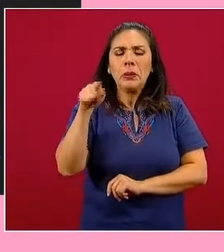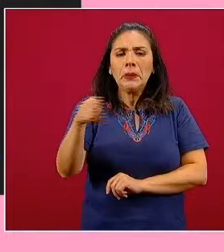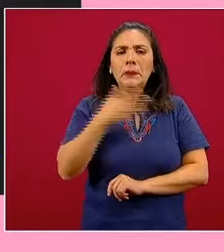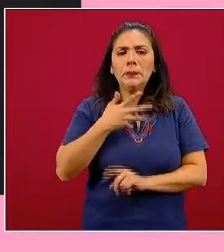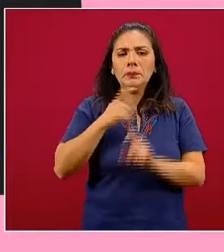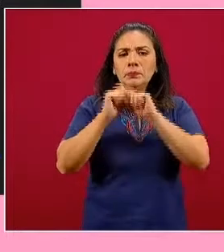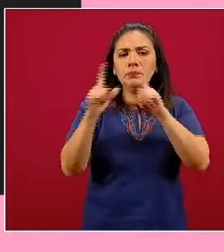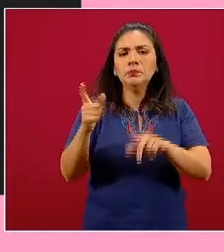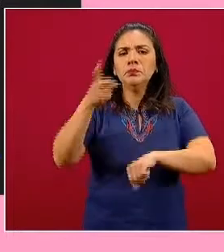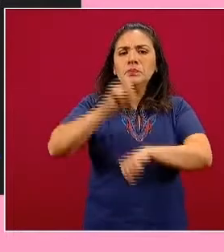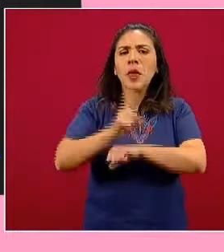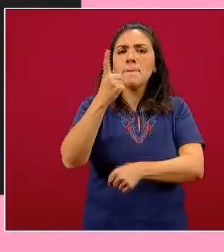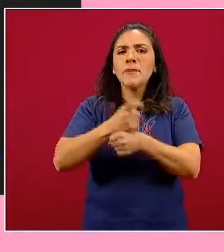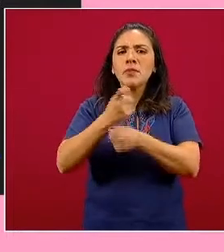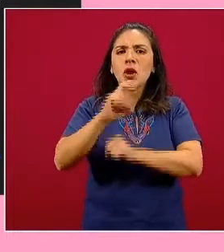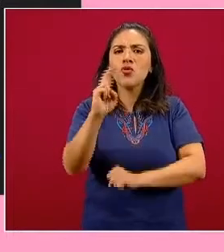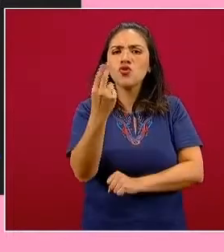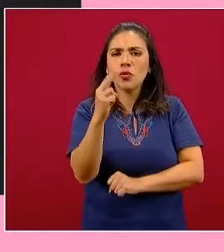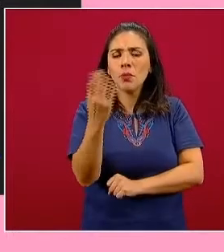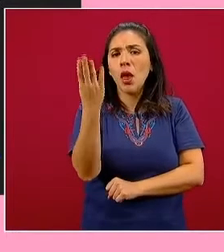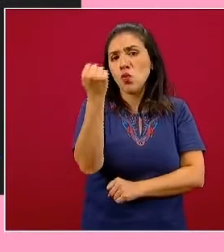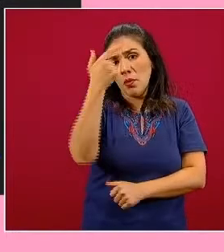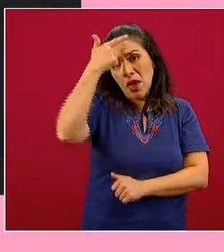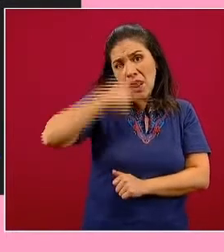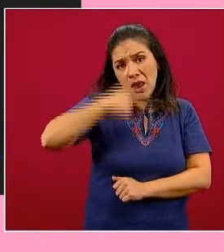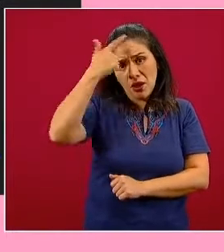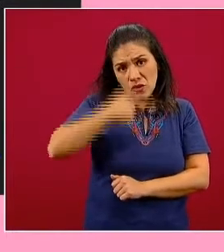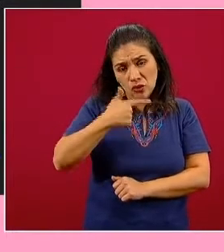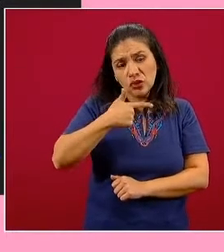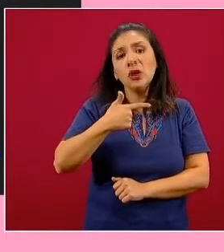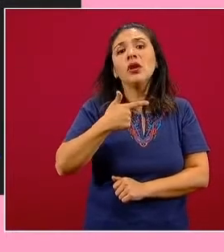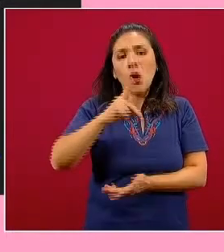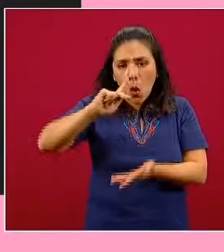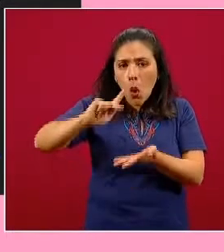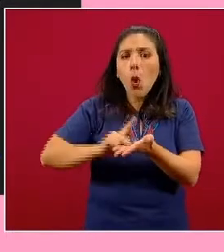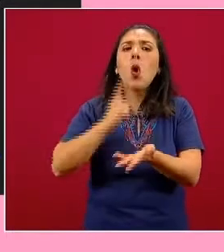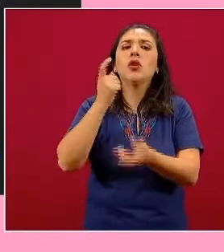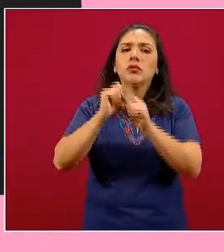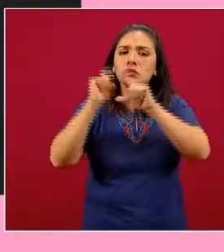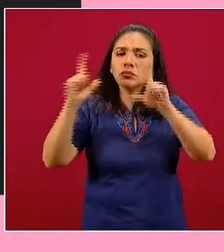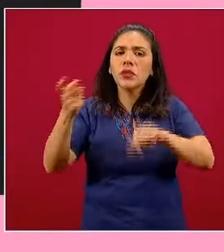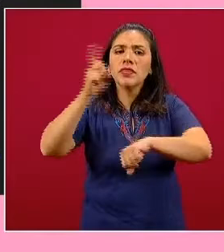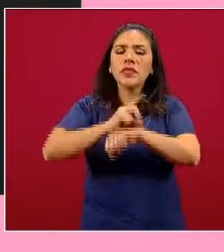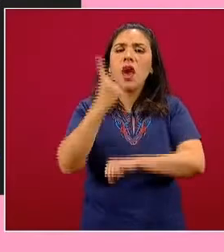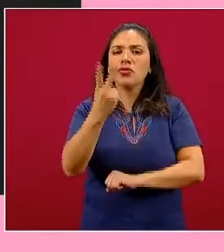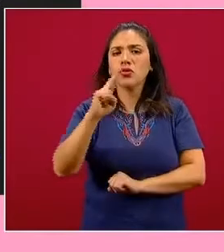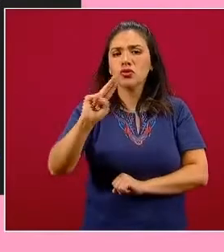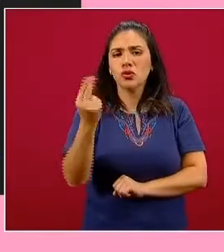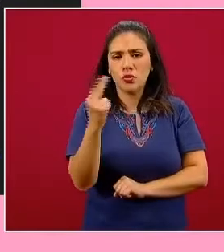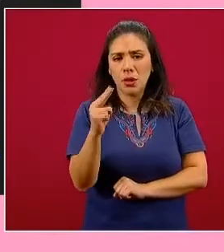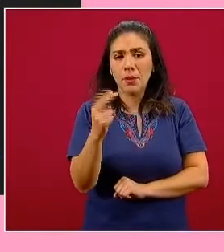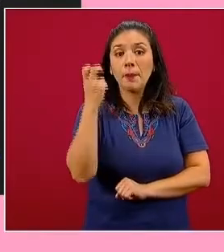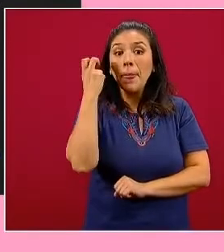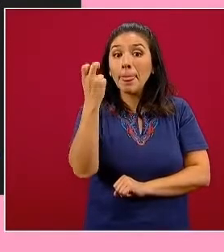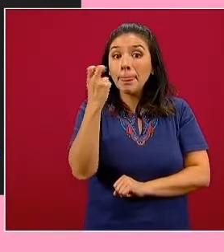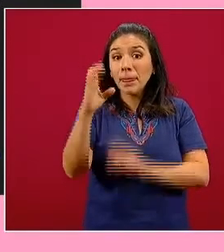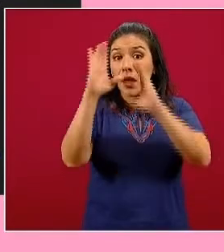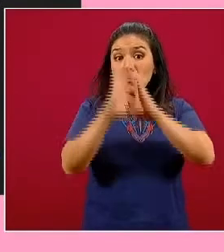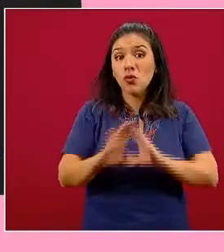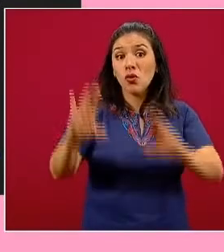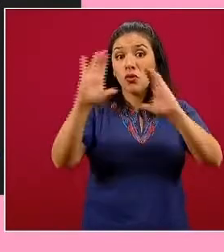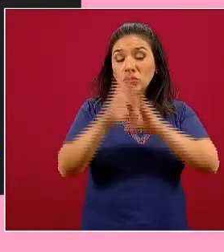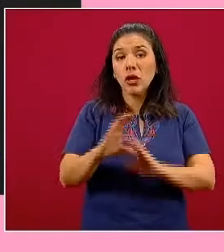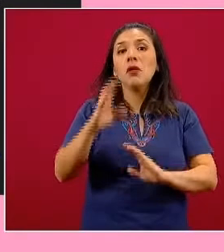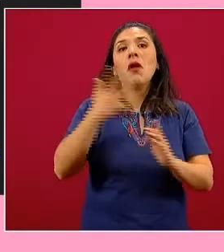Distancia el 1 de noviembre a las 9 de la noche y se repetirá el 2 de noviembre. Este concierto